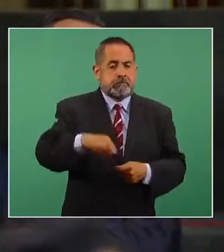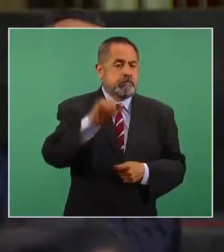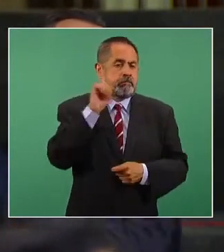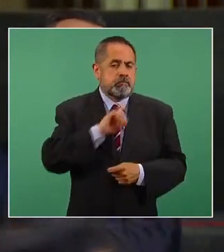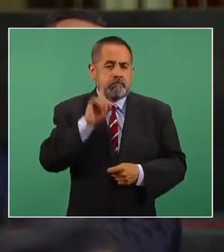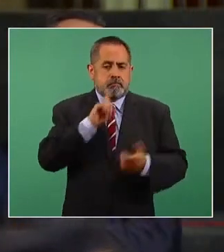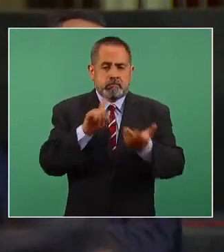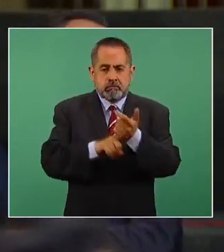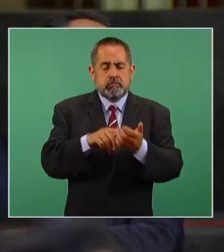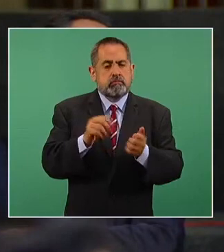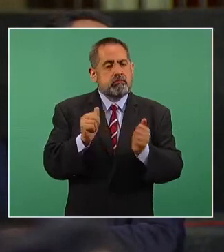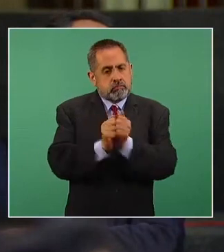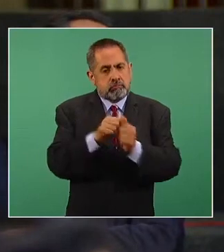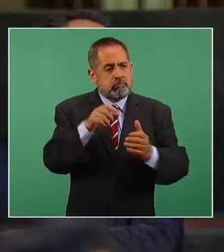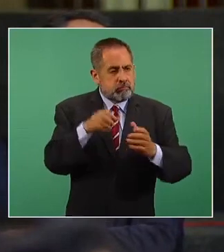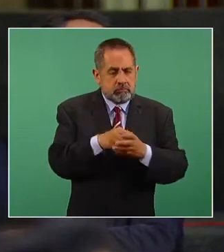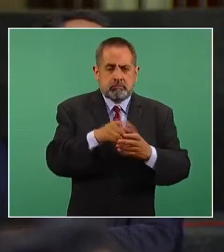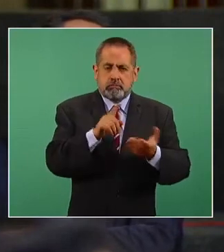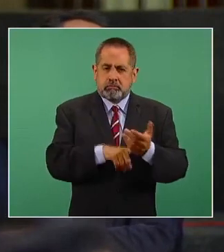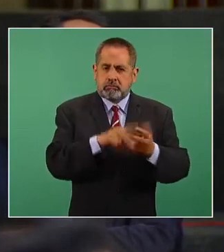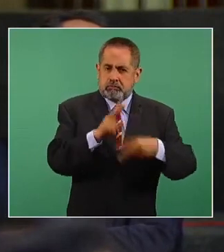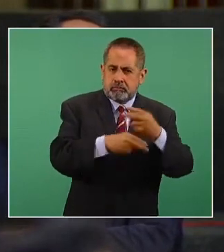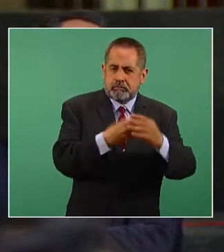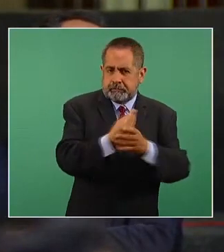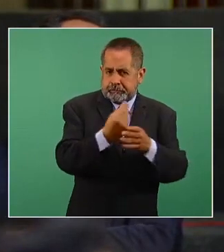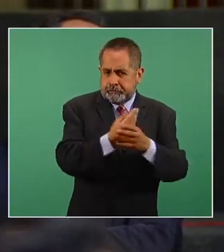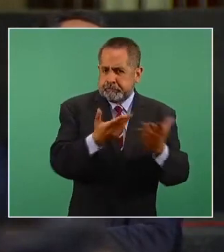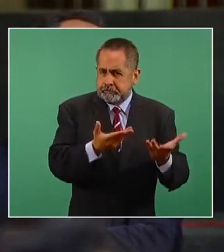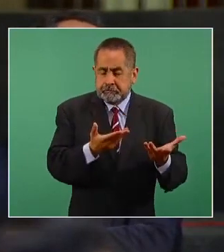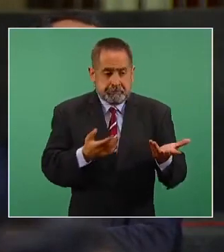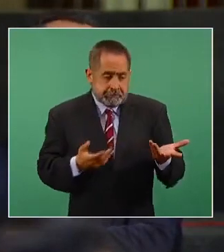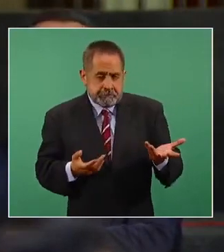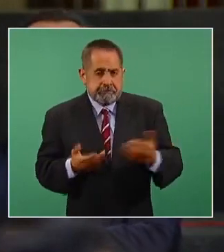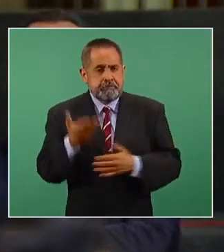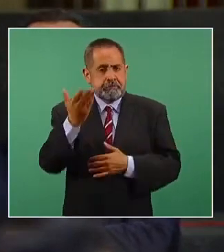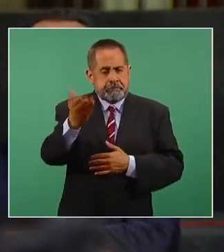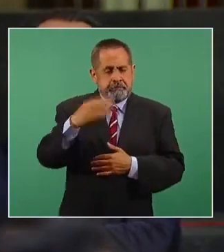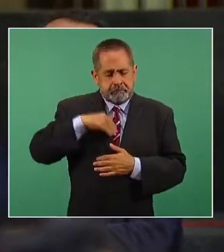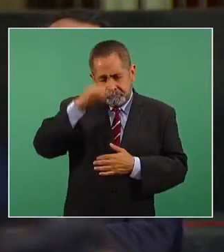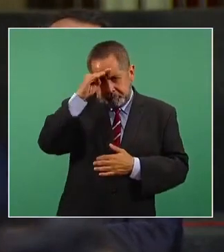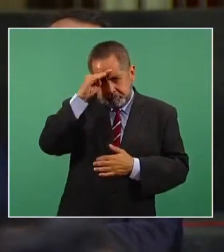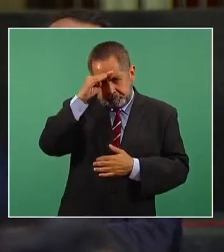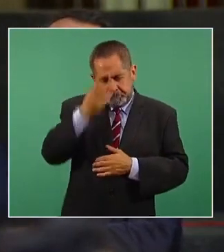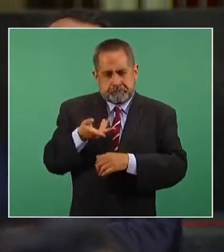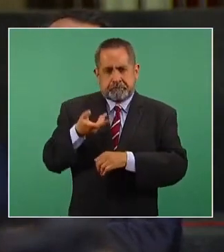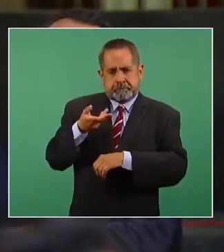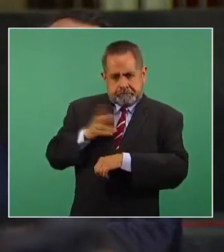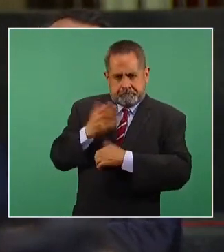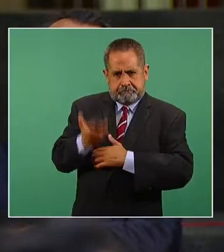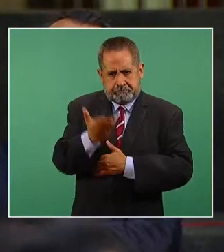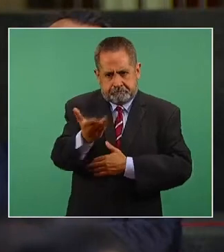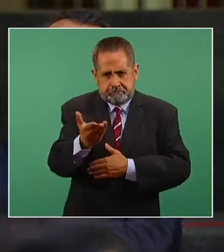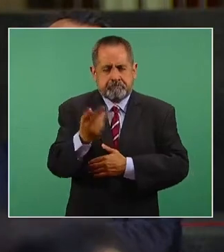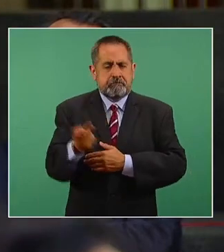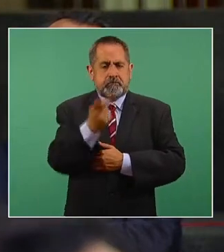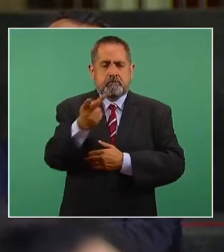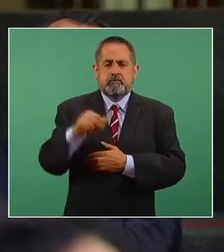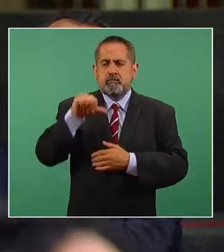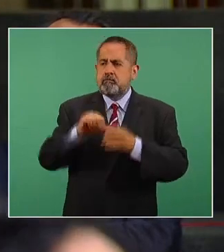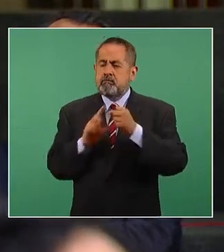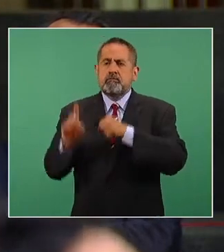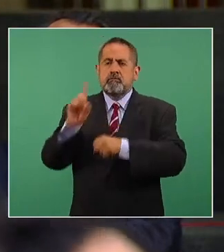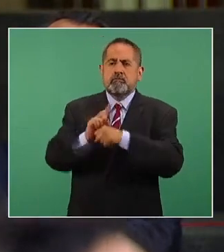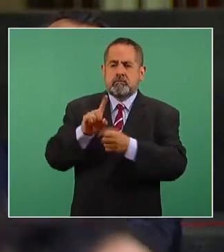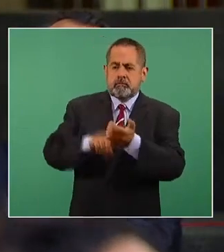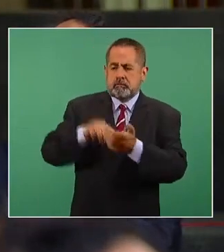que cursan o que están cursando clases. Entonces, señor presidente, yo me permito preguntarle, con base en el día 8